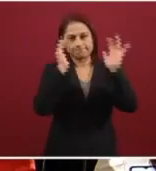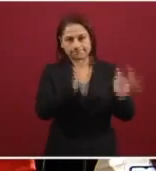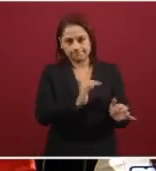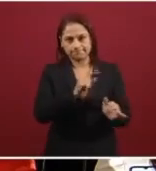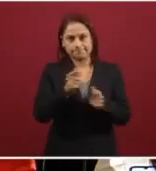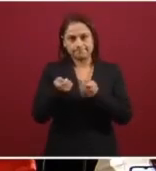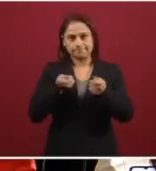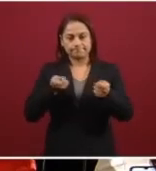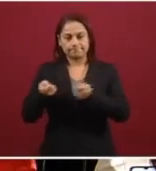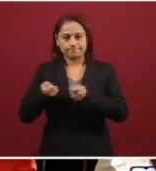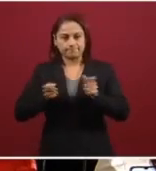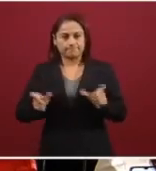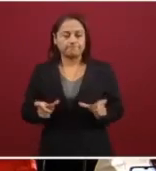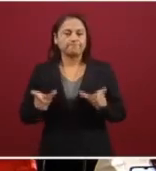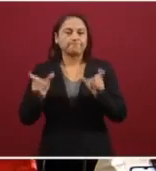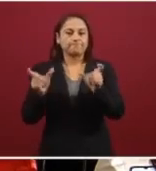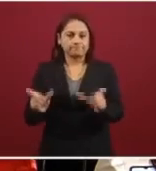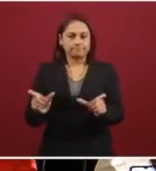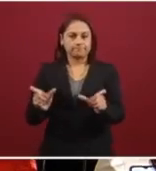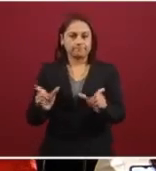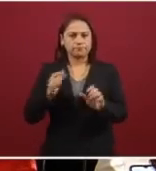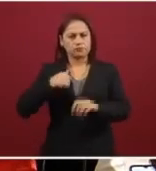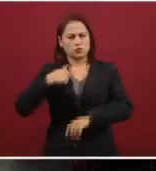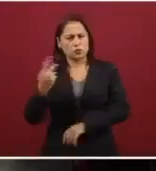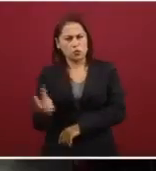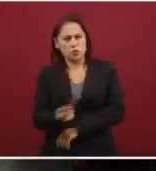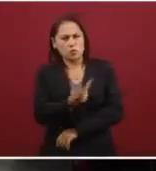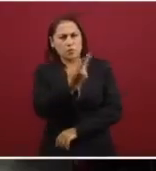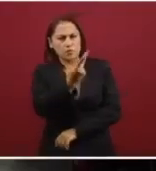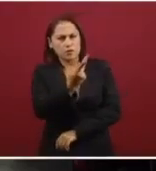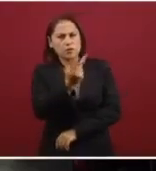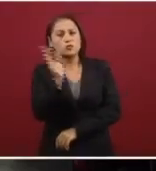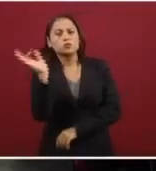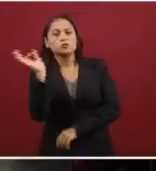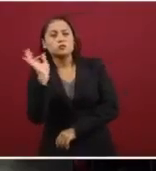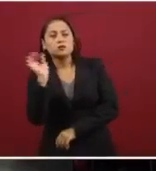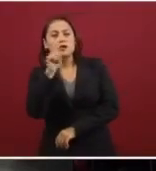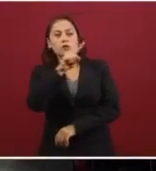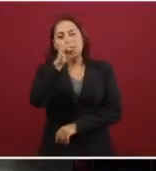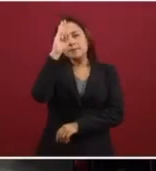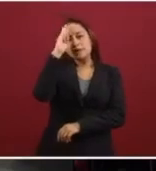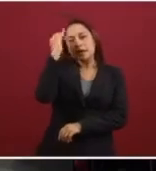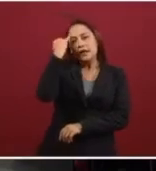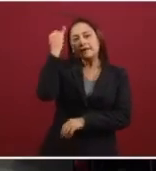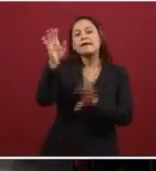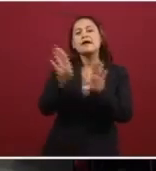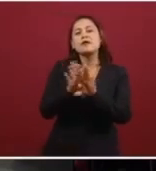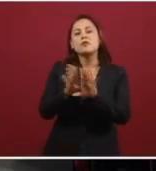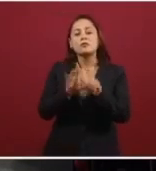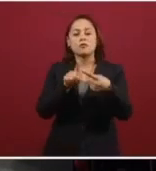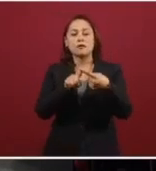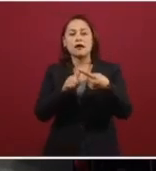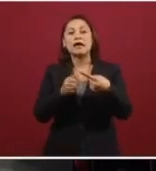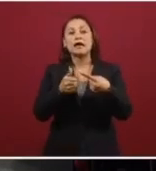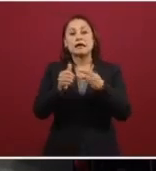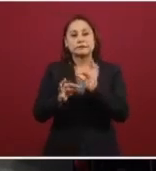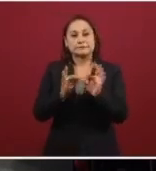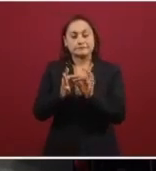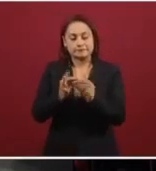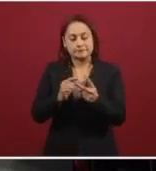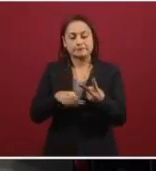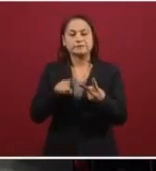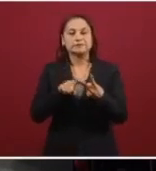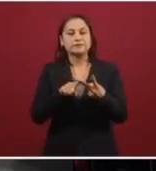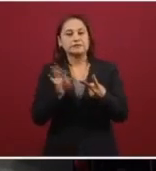El mandatario refrendó la buena relación que existe entre México y Estados Unidos y confió que el Tratado de Libre Comercio sea aprobado en